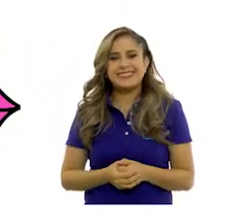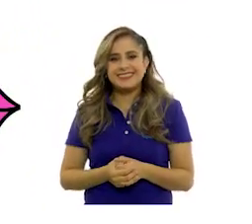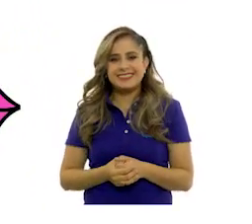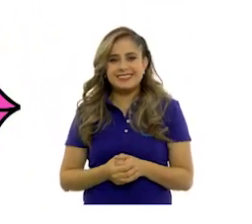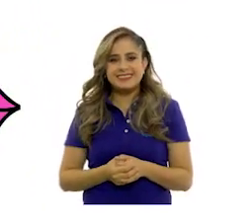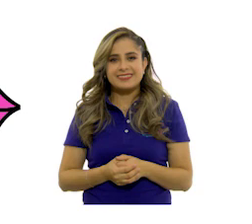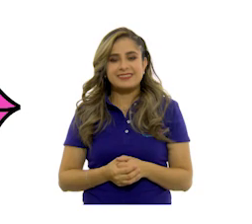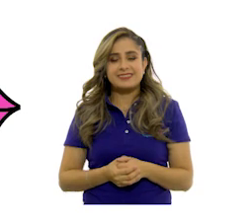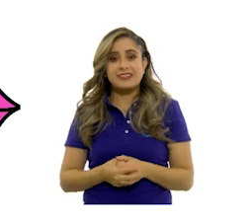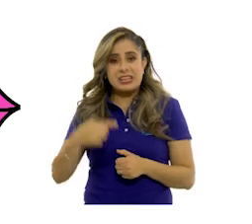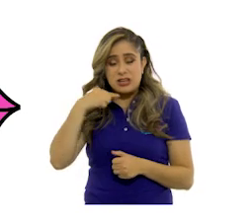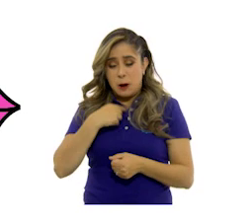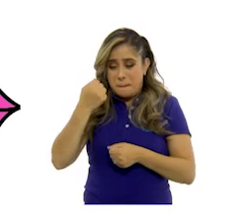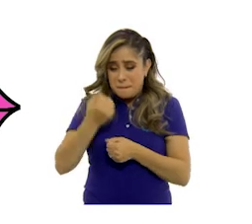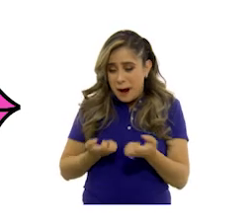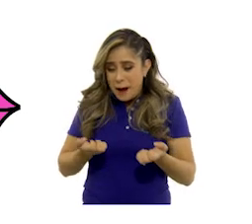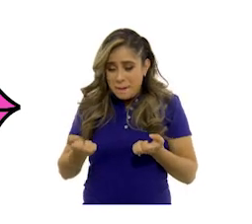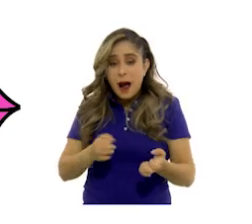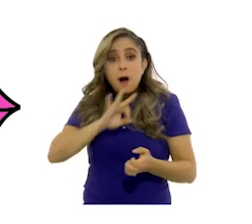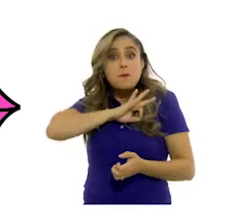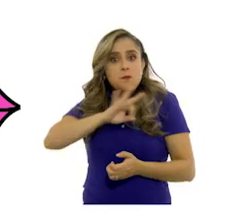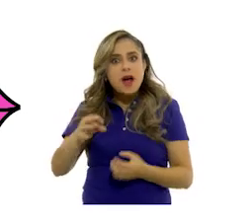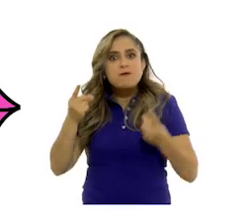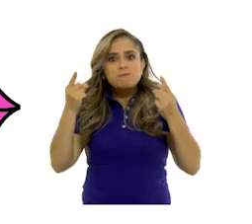Si practico mucho puedo tronar los dedos.